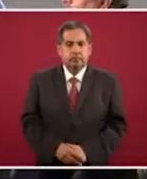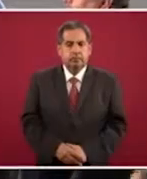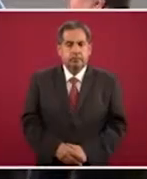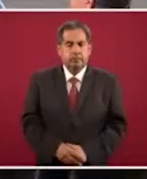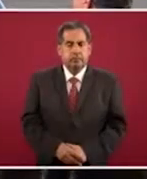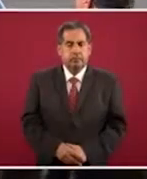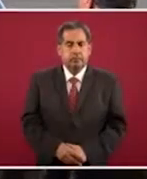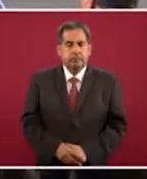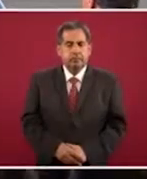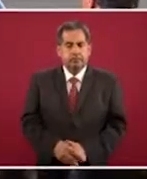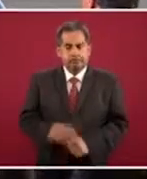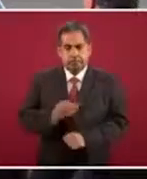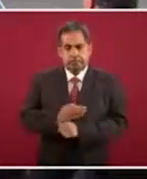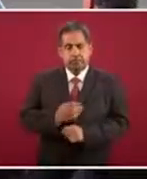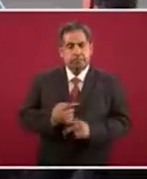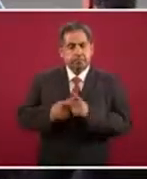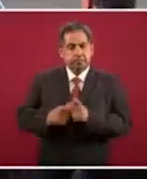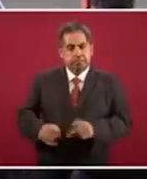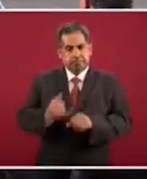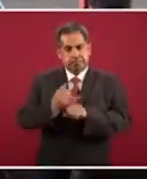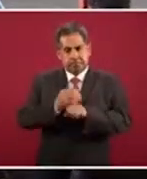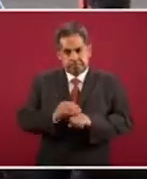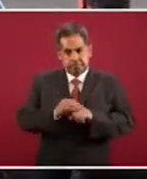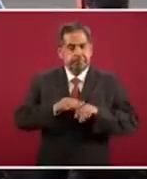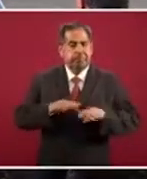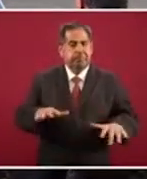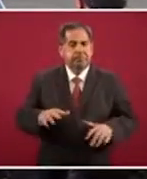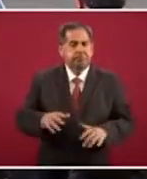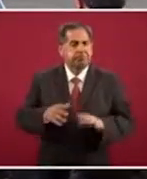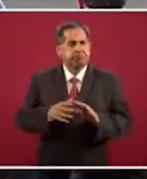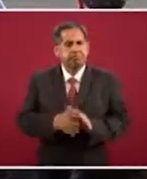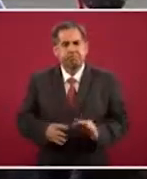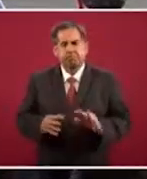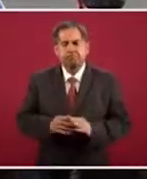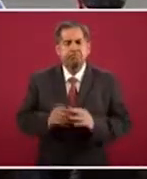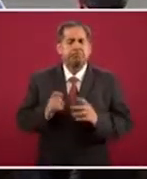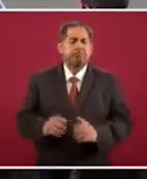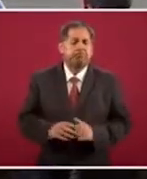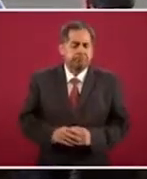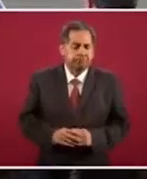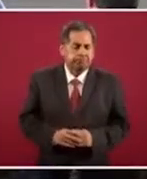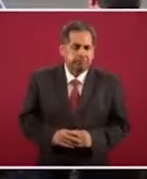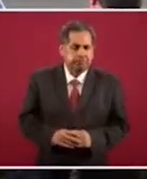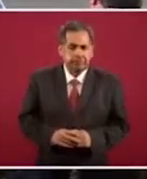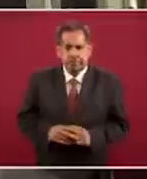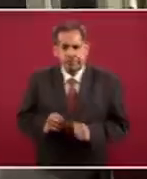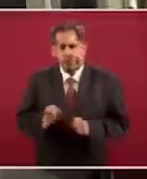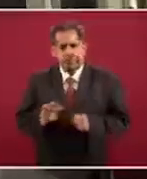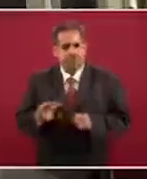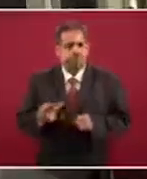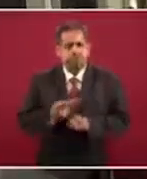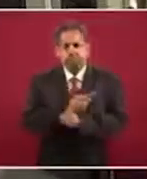pues vamos hoy a informar sobre la situación